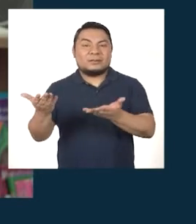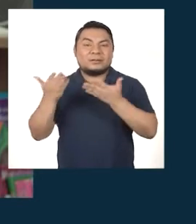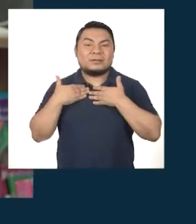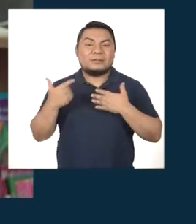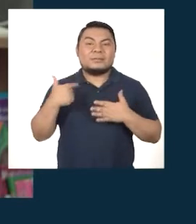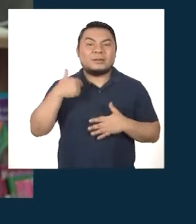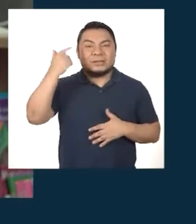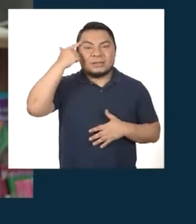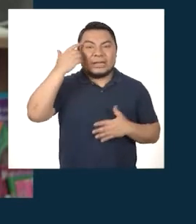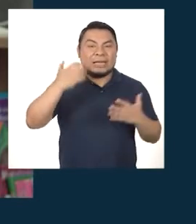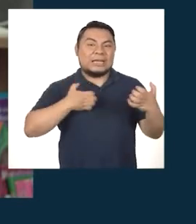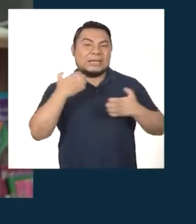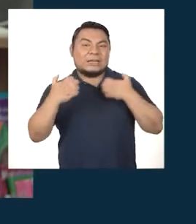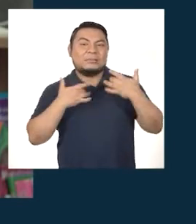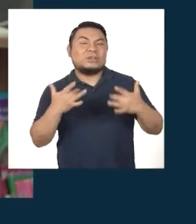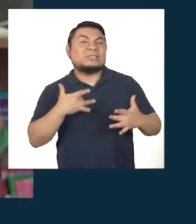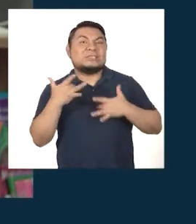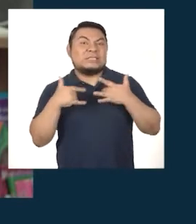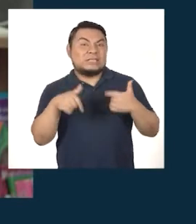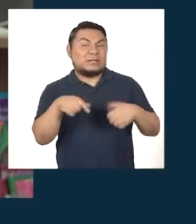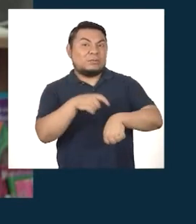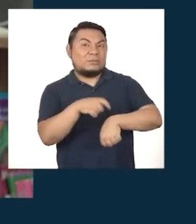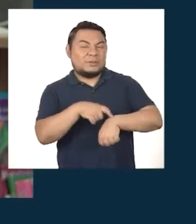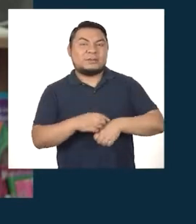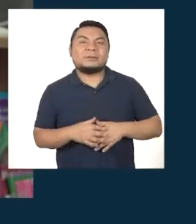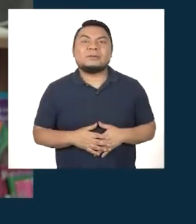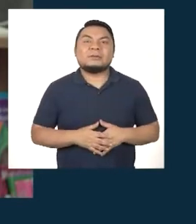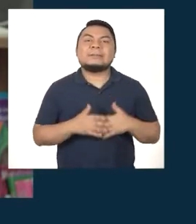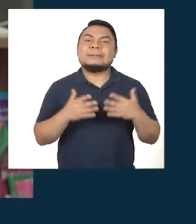cuenta de las emociones que estoy sintiendo en ese momento